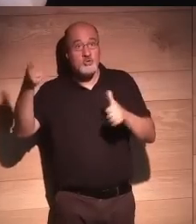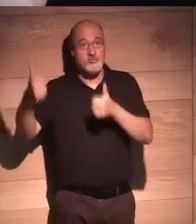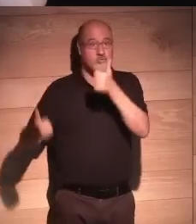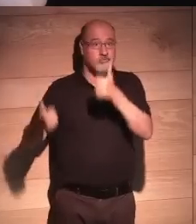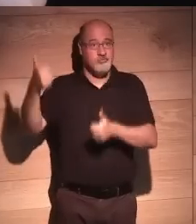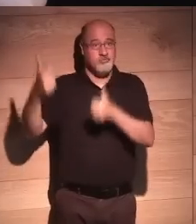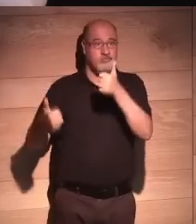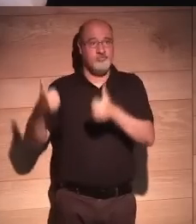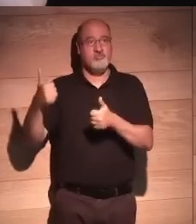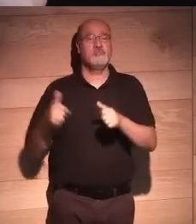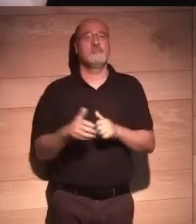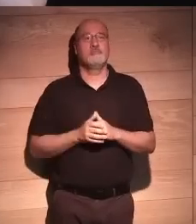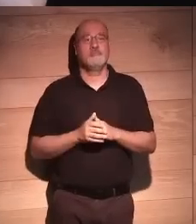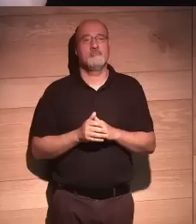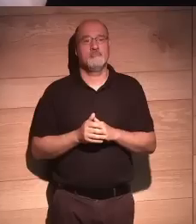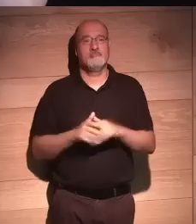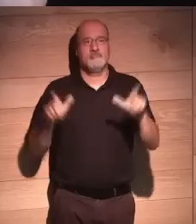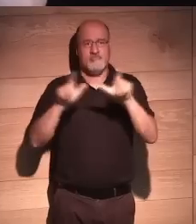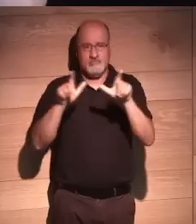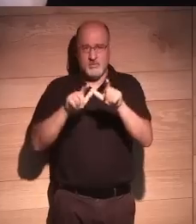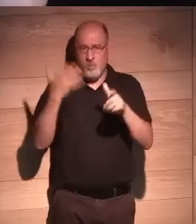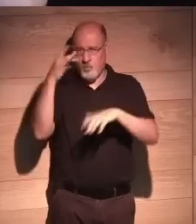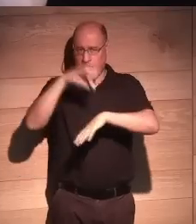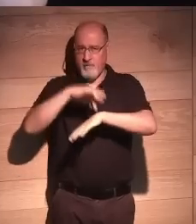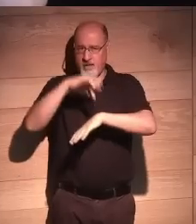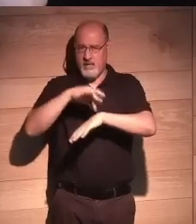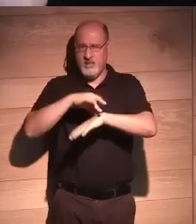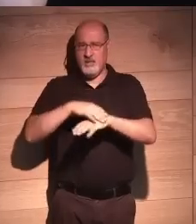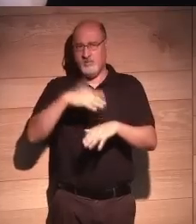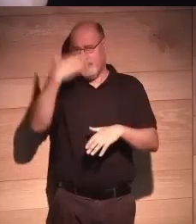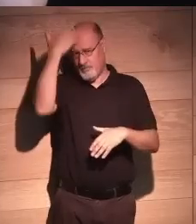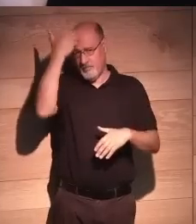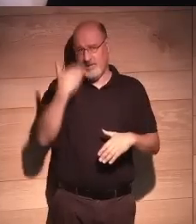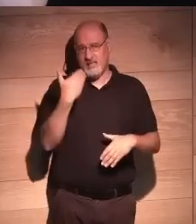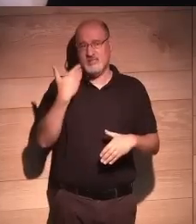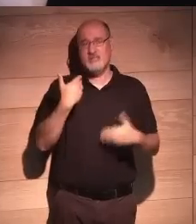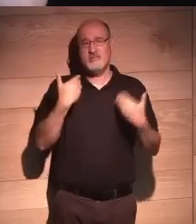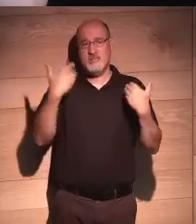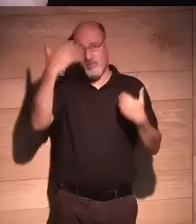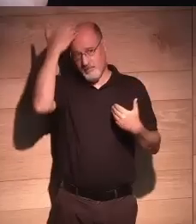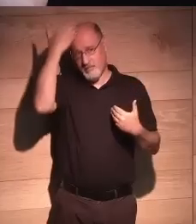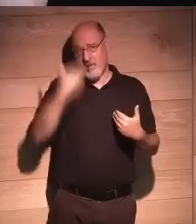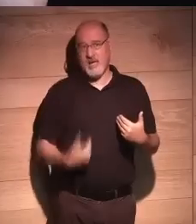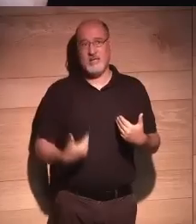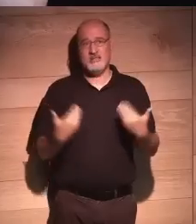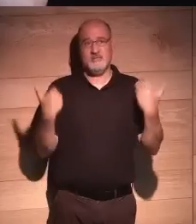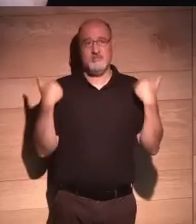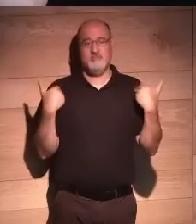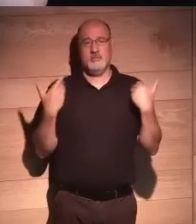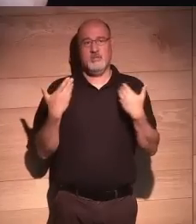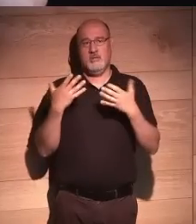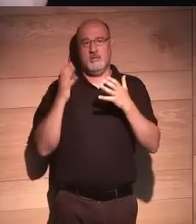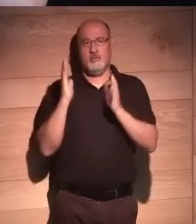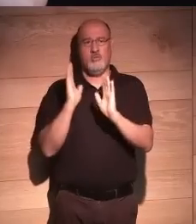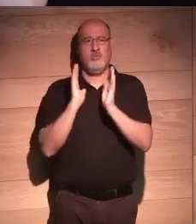muy Telecinco, donde trajeron a un médico que curaba la parálisis cerebral y todo esto. Entonces, bueno, que yo empecé a pegar mucho.